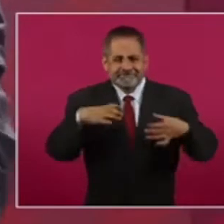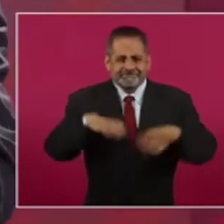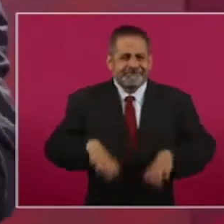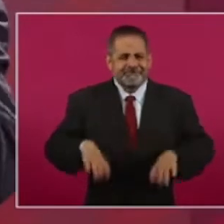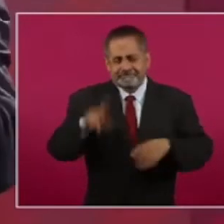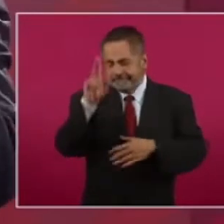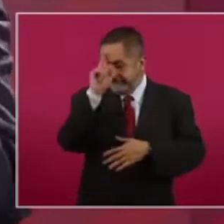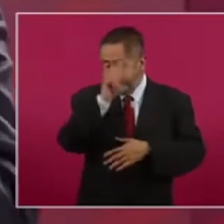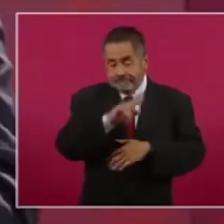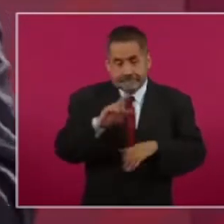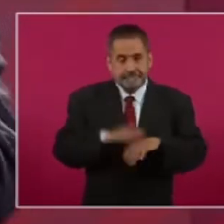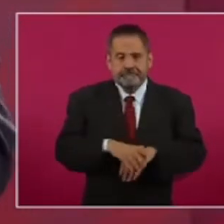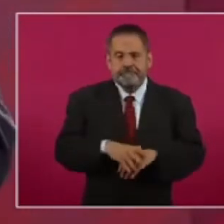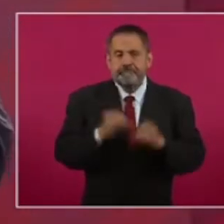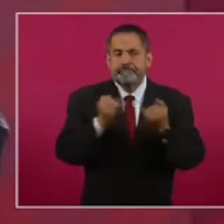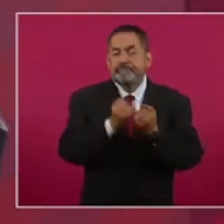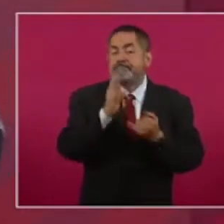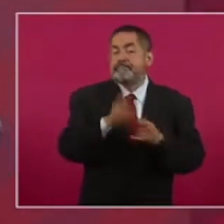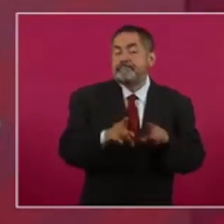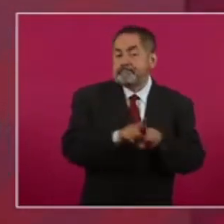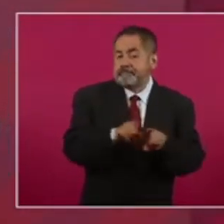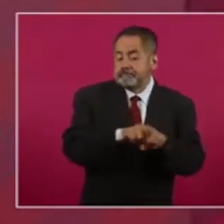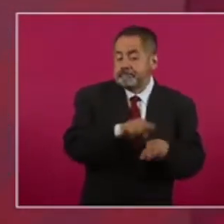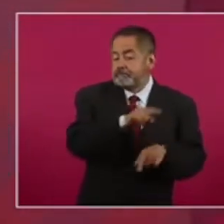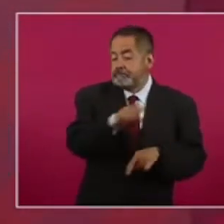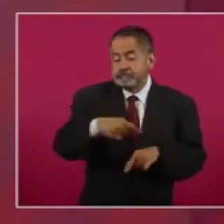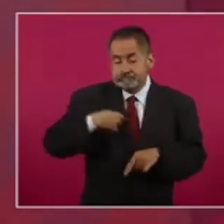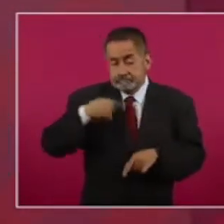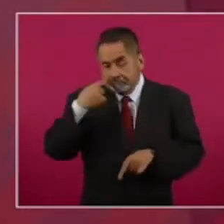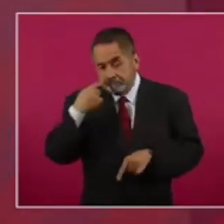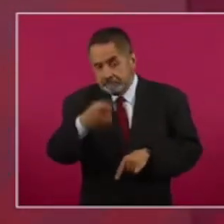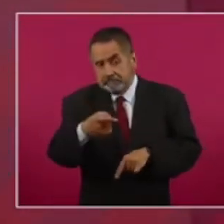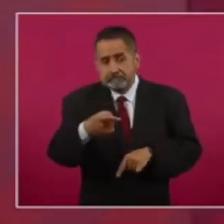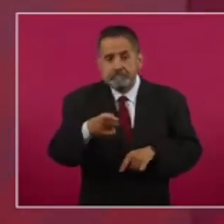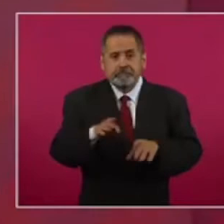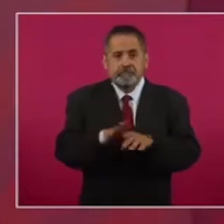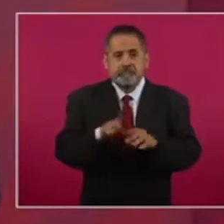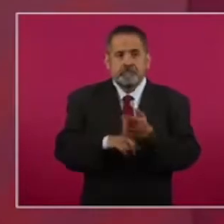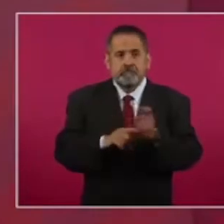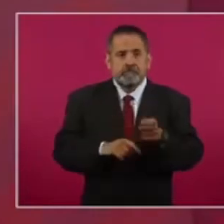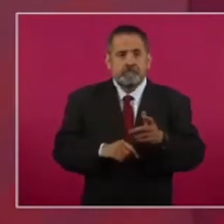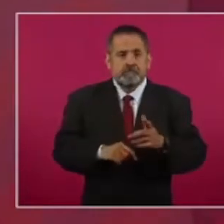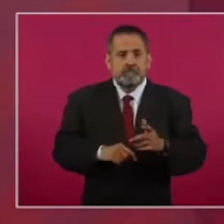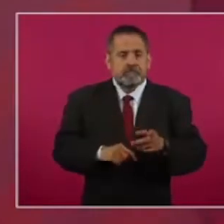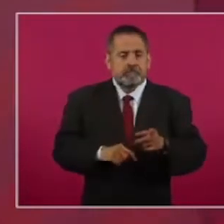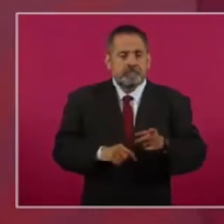Y algo parecido está sucediendo ahora, y aprovecho para